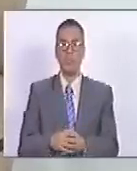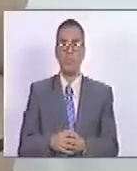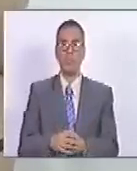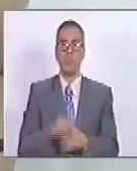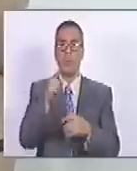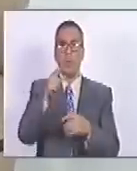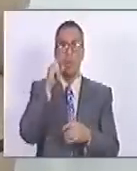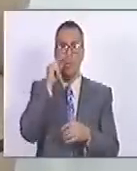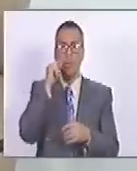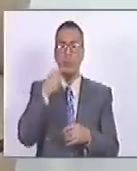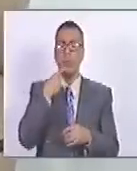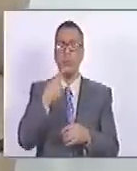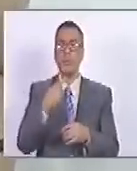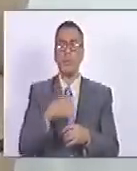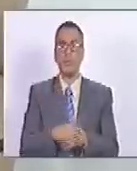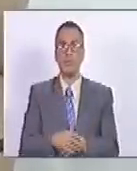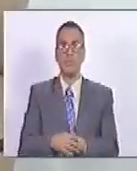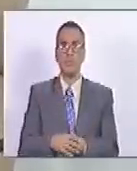Este señor dijo,